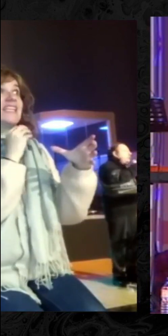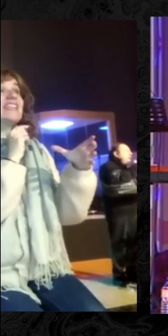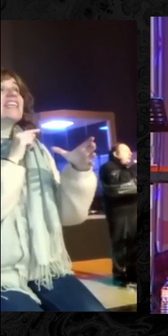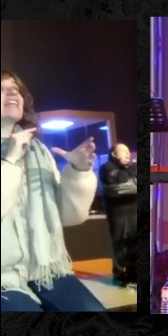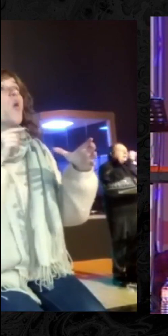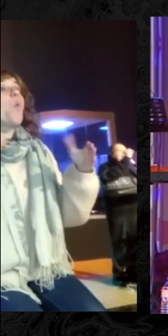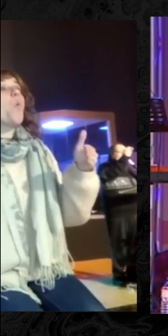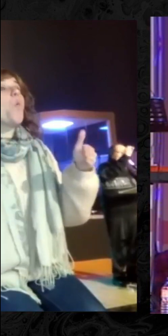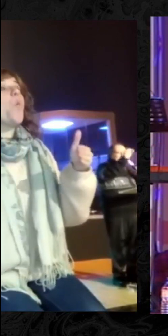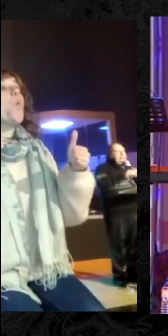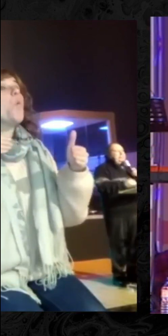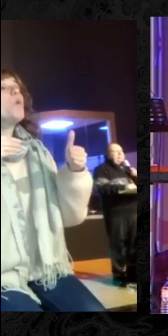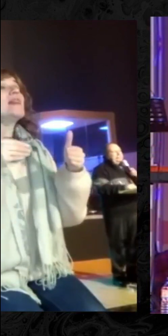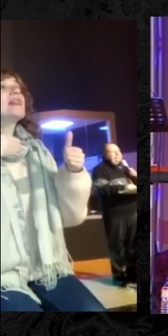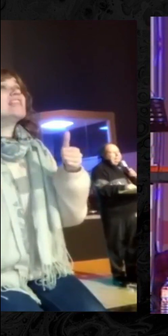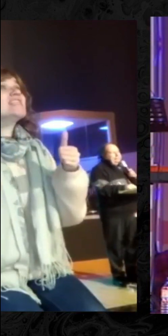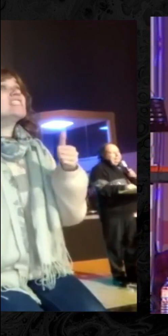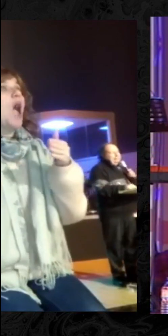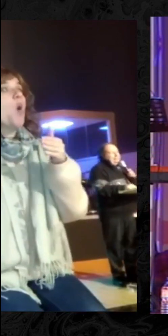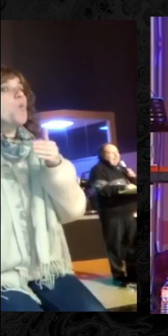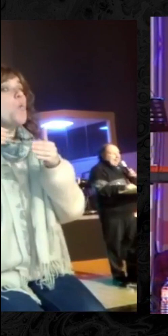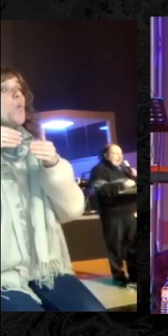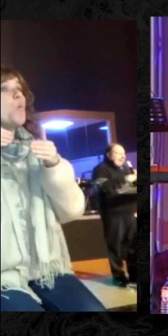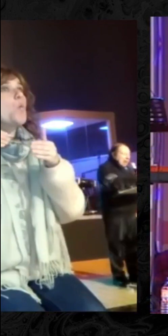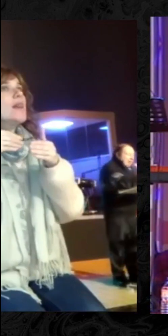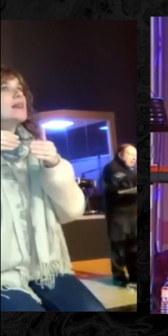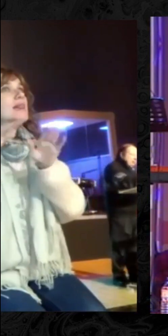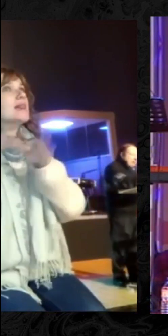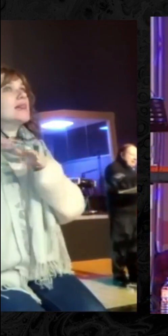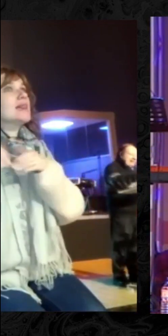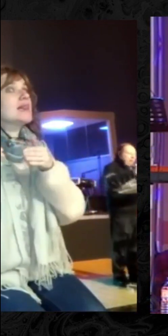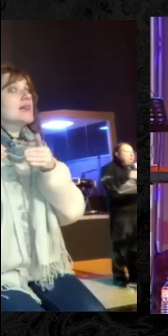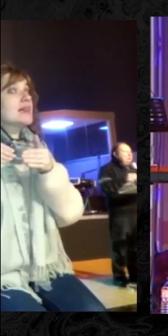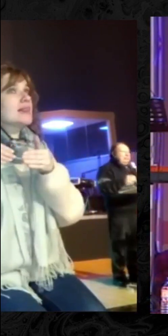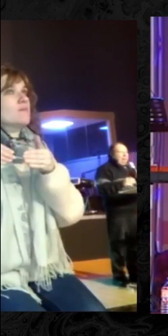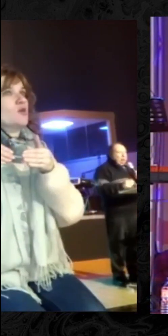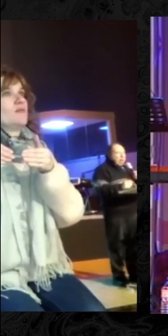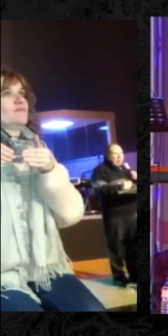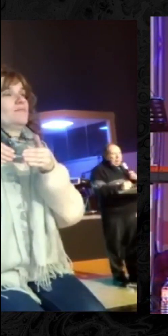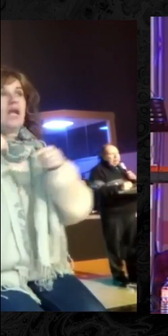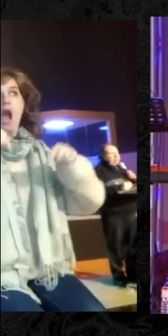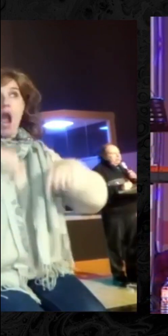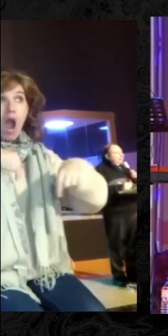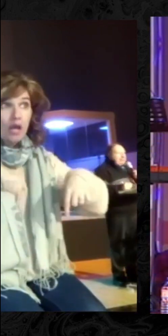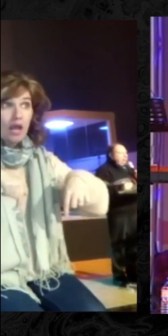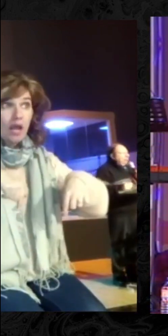últimos días Así que ahora mismo estamos en los últimos días gritan fuerte